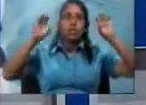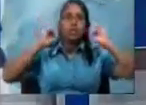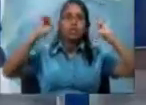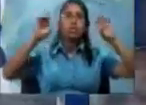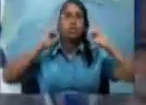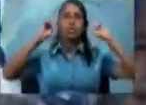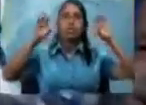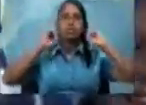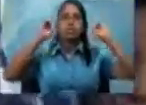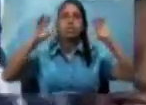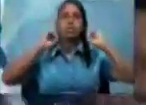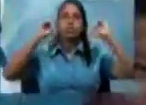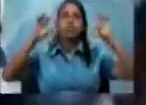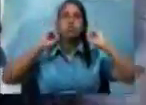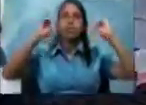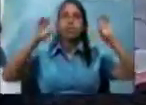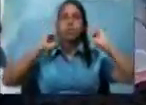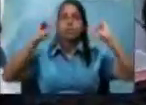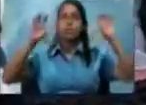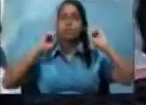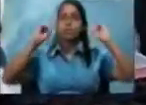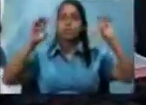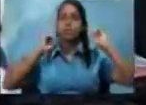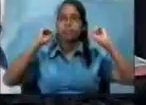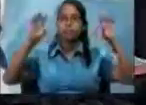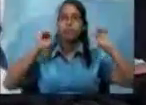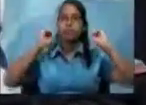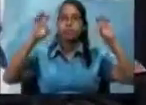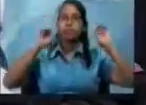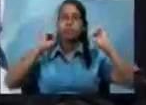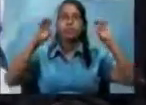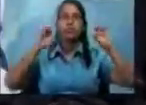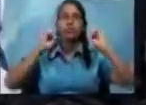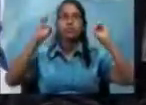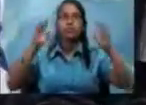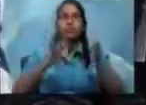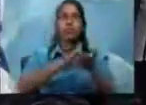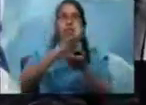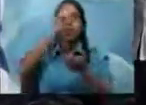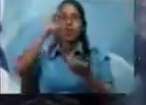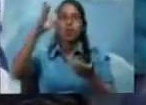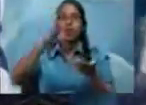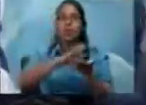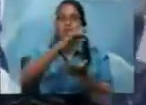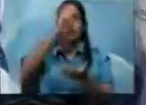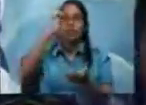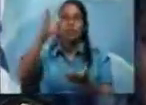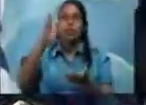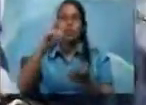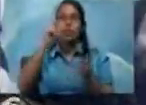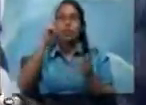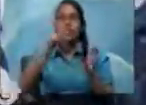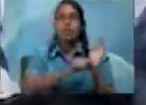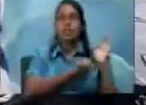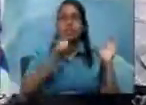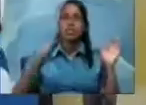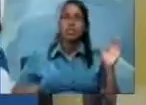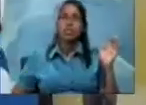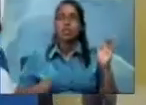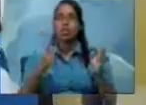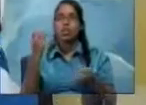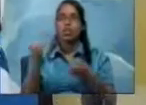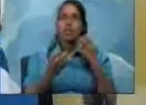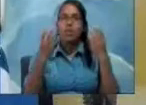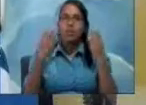Dios Gloria a Dios Gloria a Dios Gloria a Dios el señor es fuego consumidor